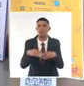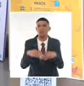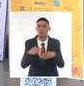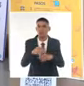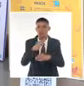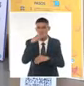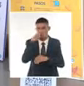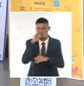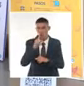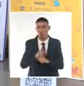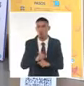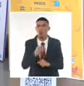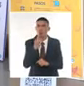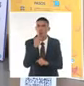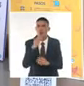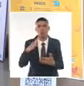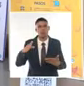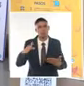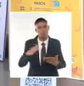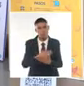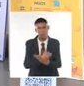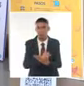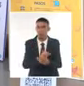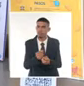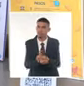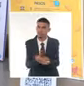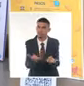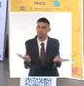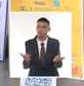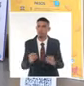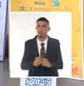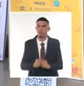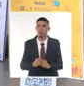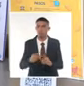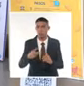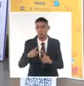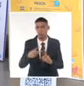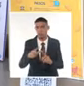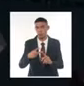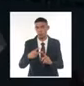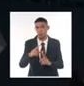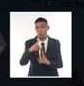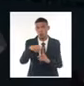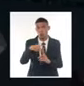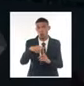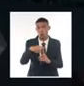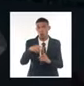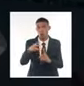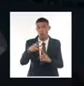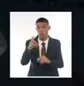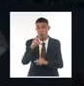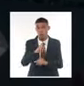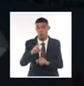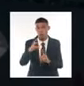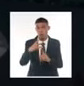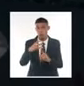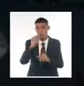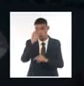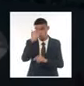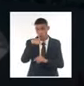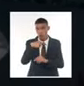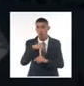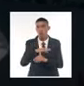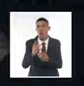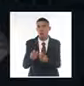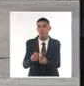permitirá completar la canasta. En el caso de Las Tunas, Camagüey y Ciego de Ávila, se recibió en el puerto de